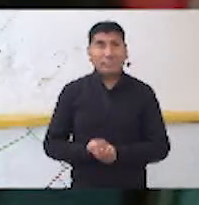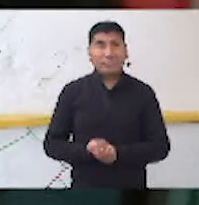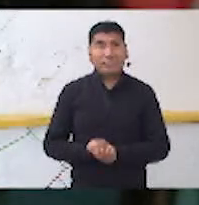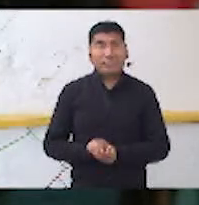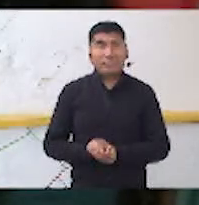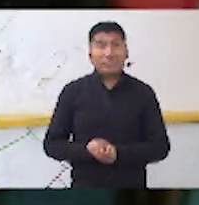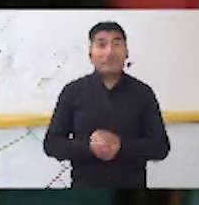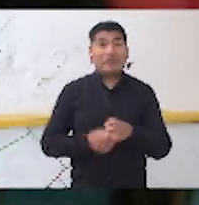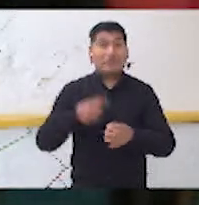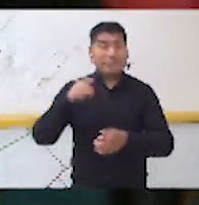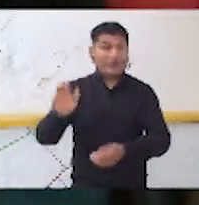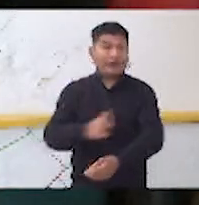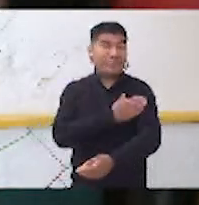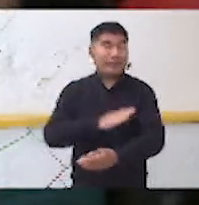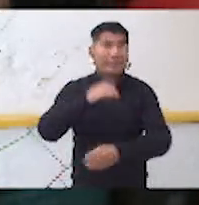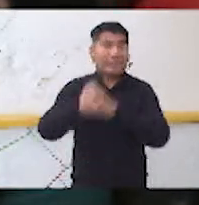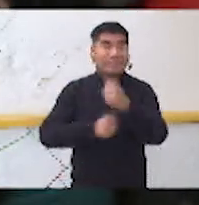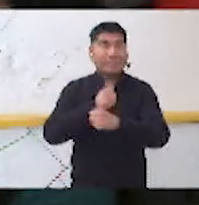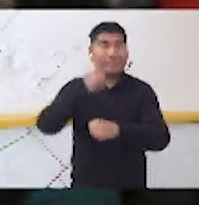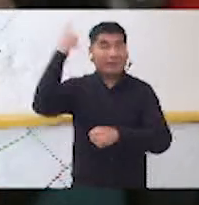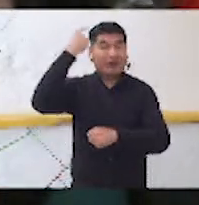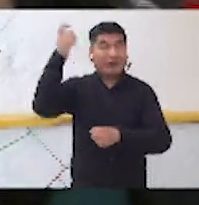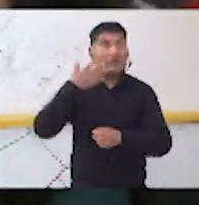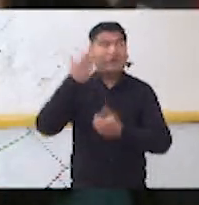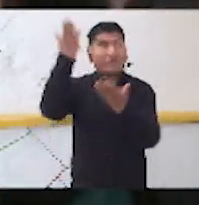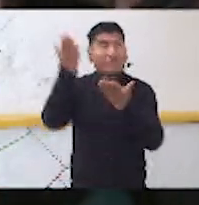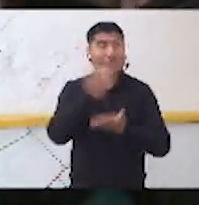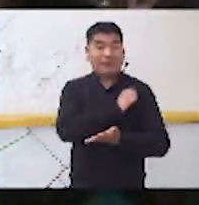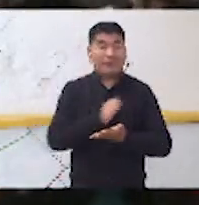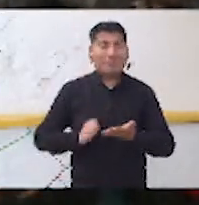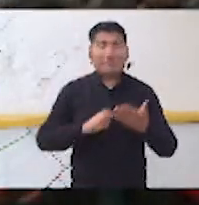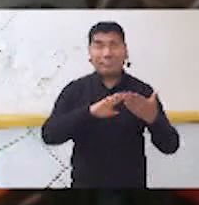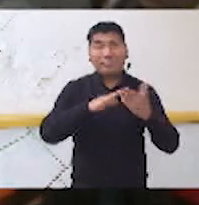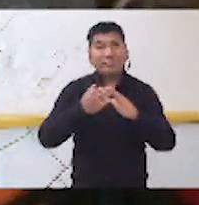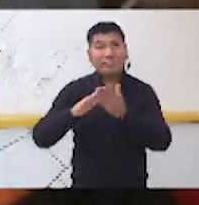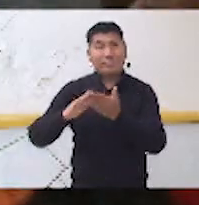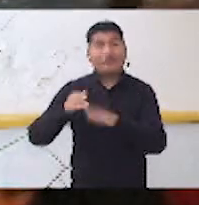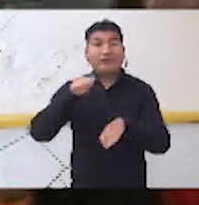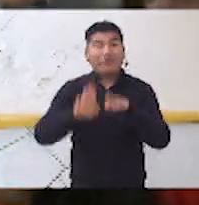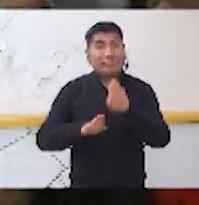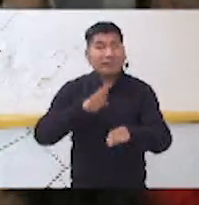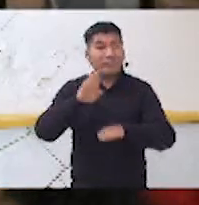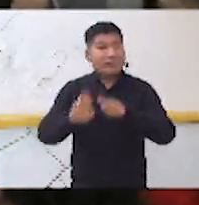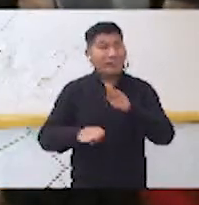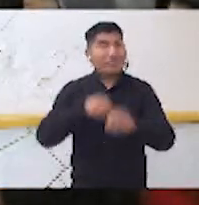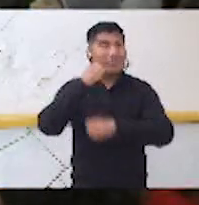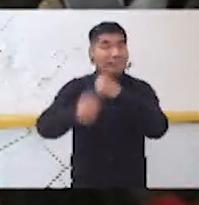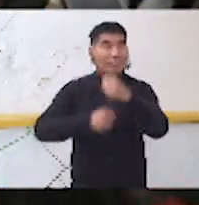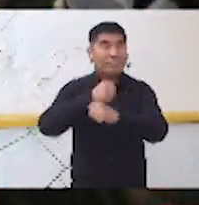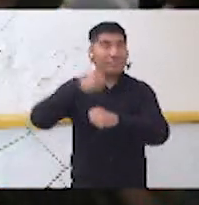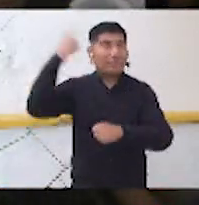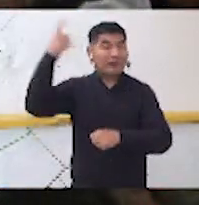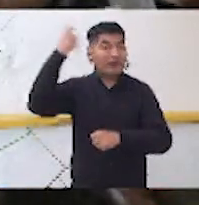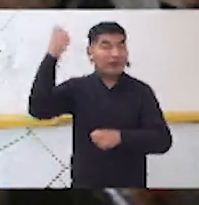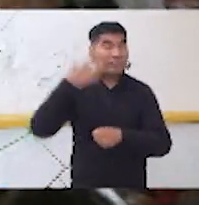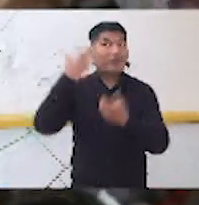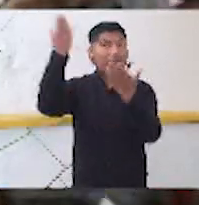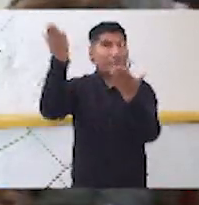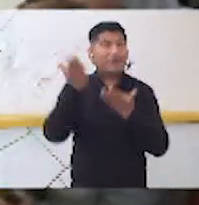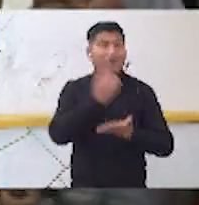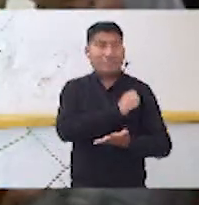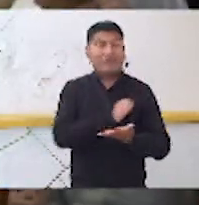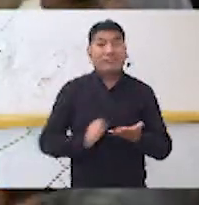da, año de gracia nos da el Señor, pueblo de Dios, camina ya. Año de gracia nos